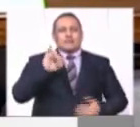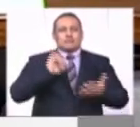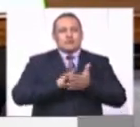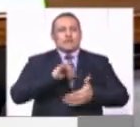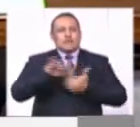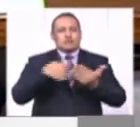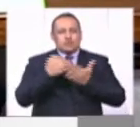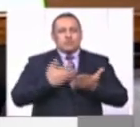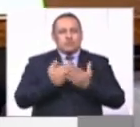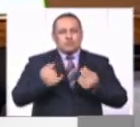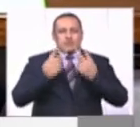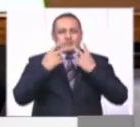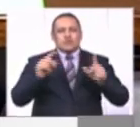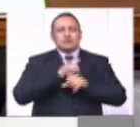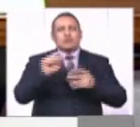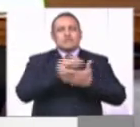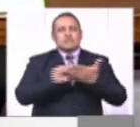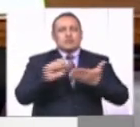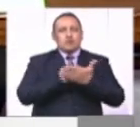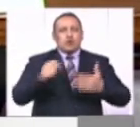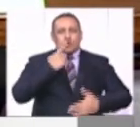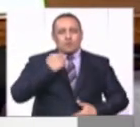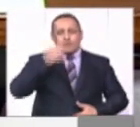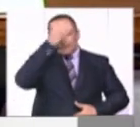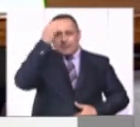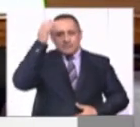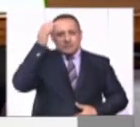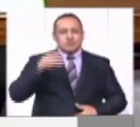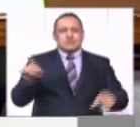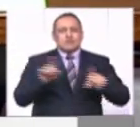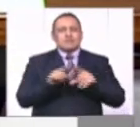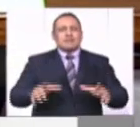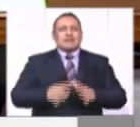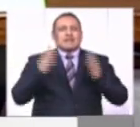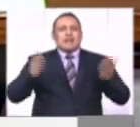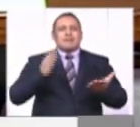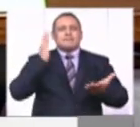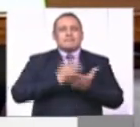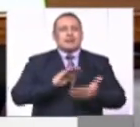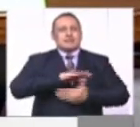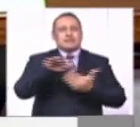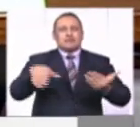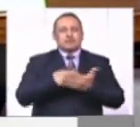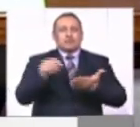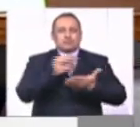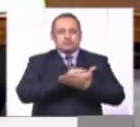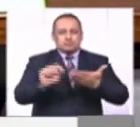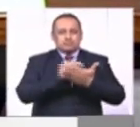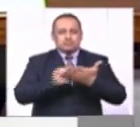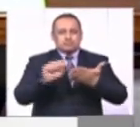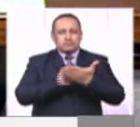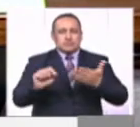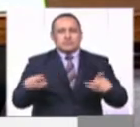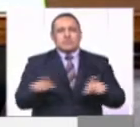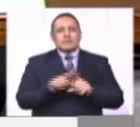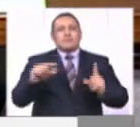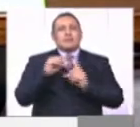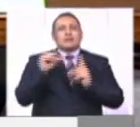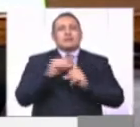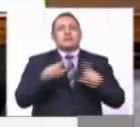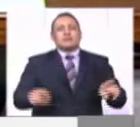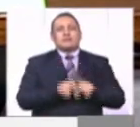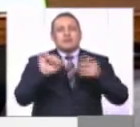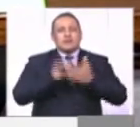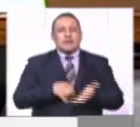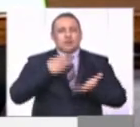sabemos evidentemente no escribió el señor Pedro Castillo gran parte de la pluma del señor Aníbal Torres y muchas de las frases que